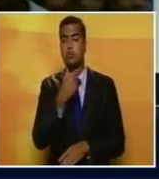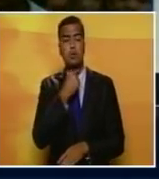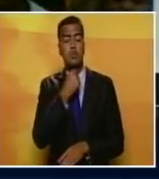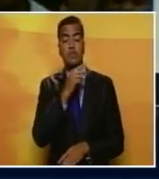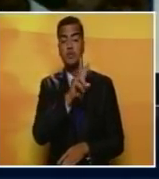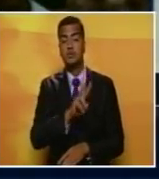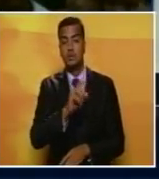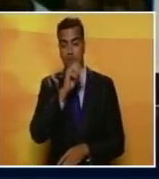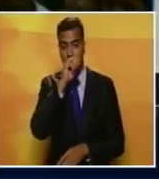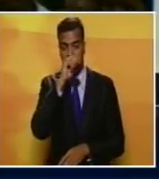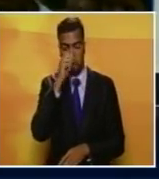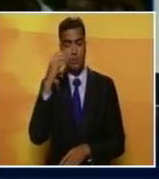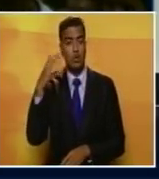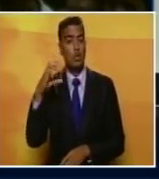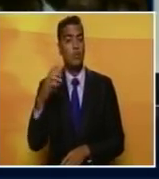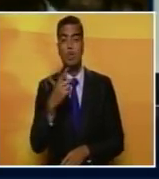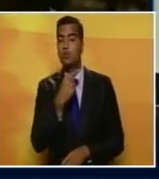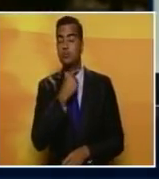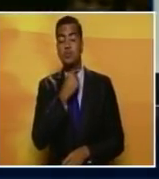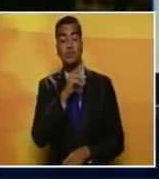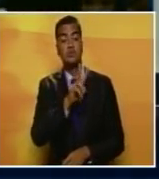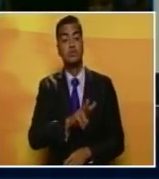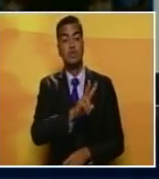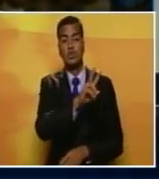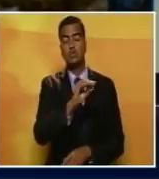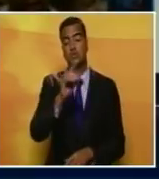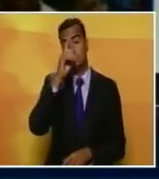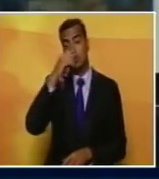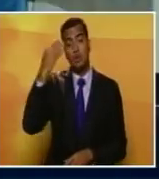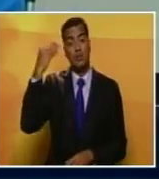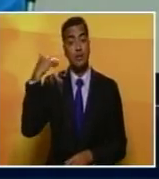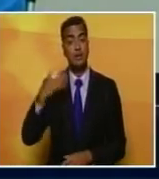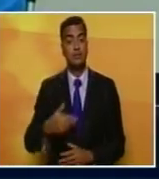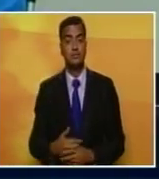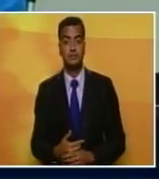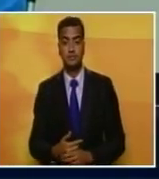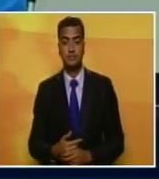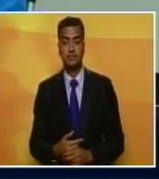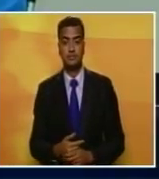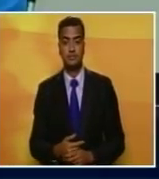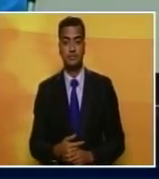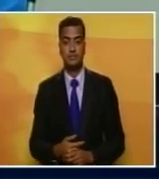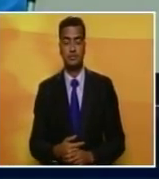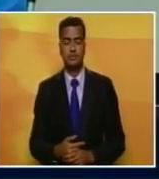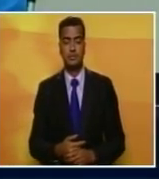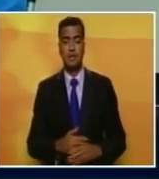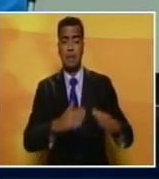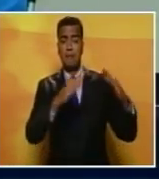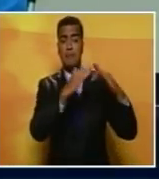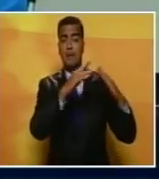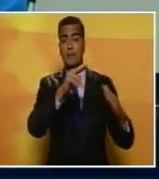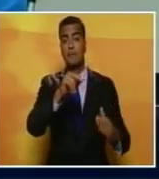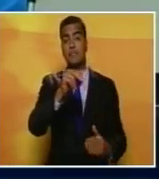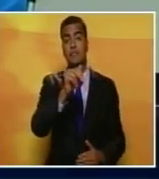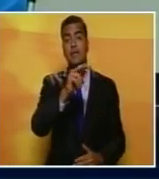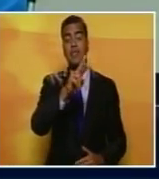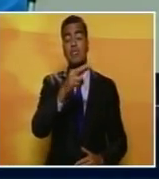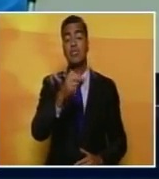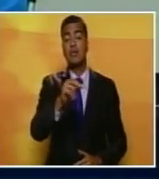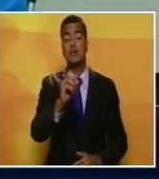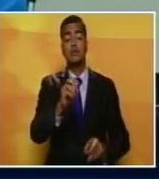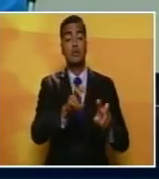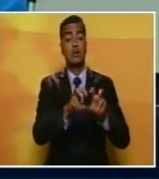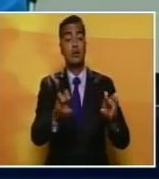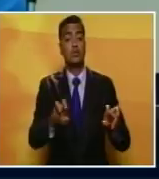detuvo los barcos que traían medicinas para hacer la diálisis en Venezuela. Detenerlo es algo criminal y lo hizo contra